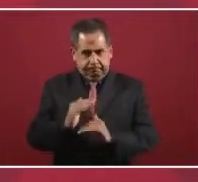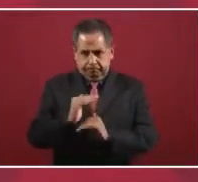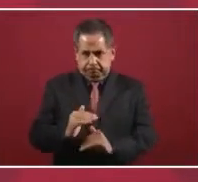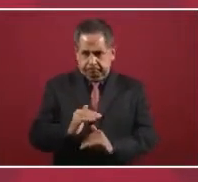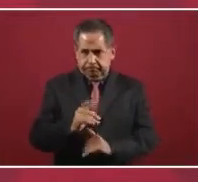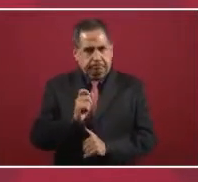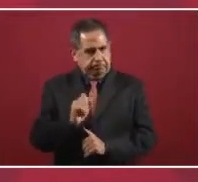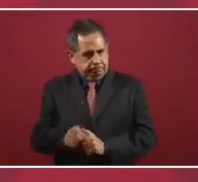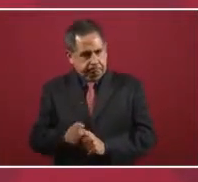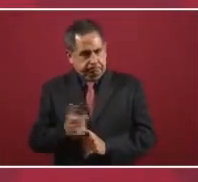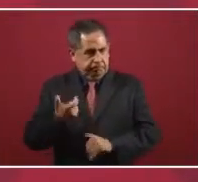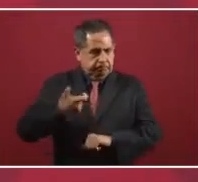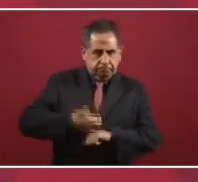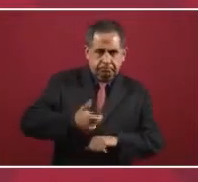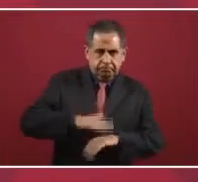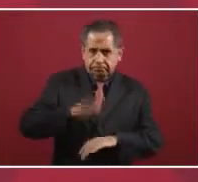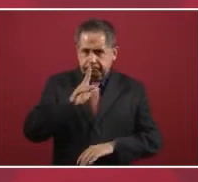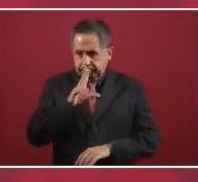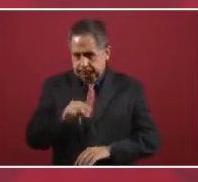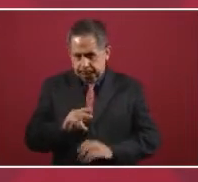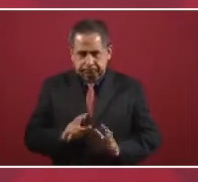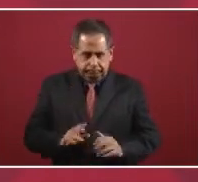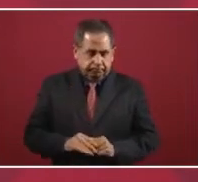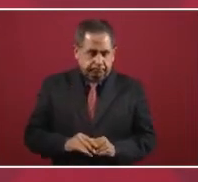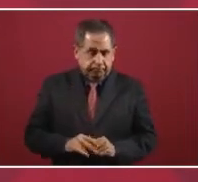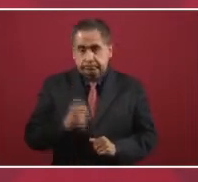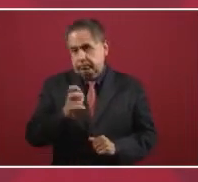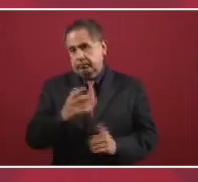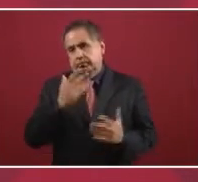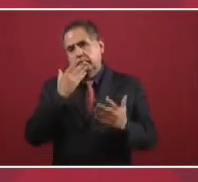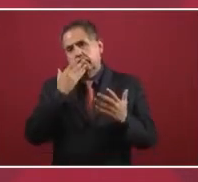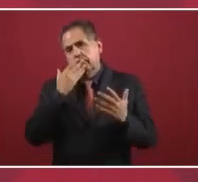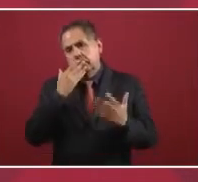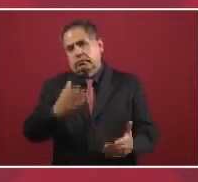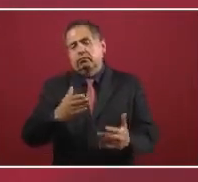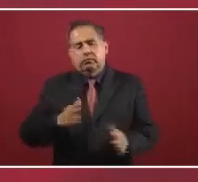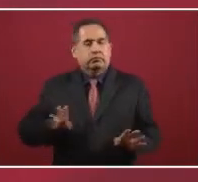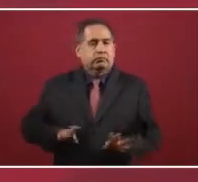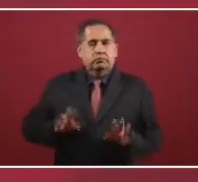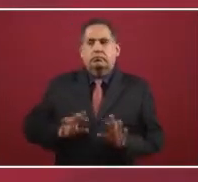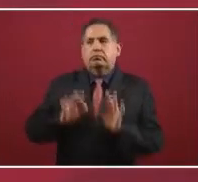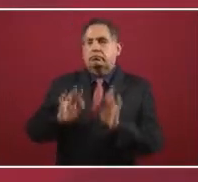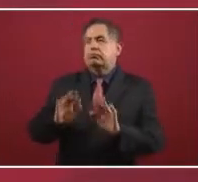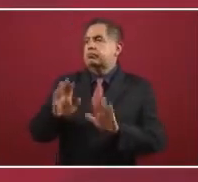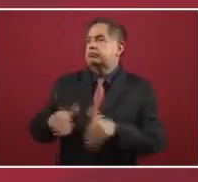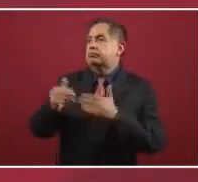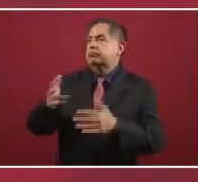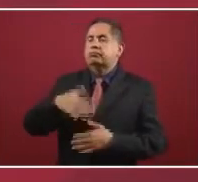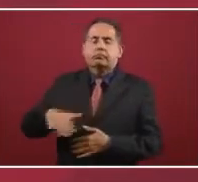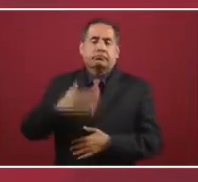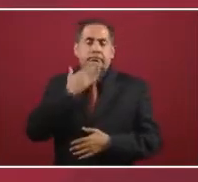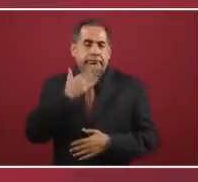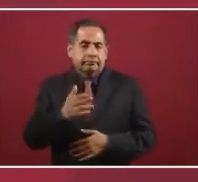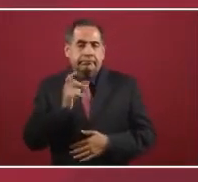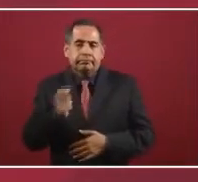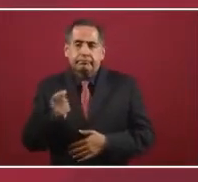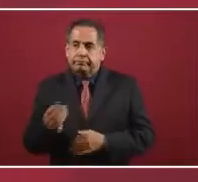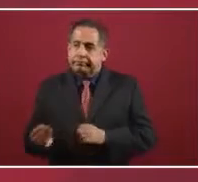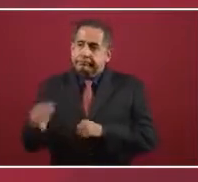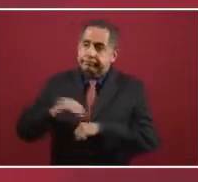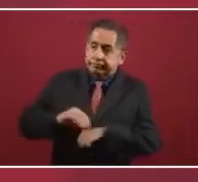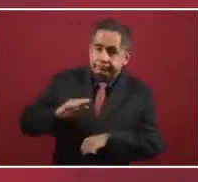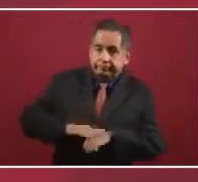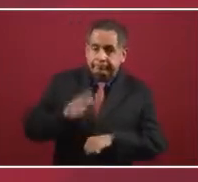Eso es un logro. No se podría mantener